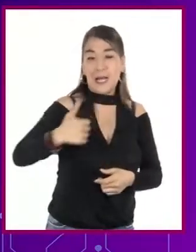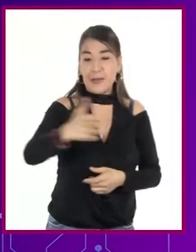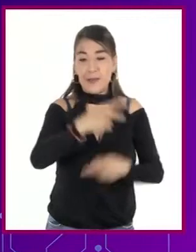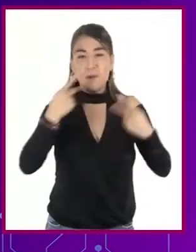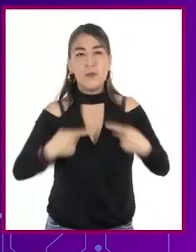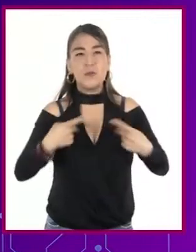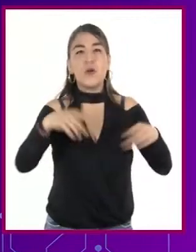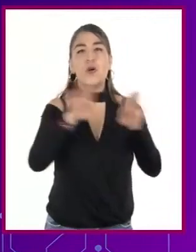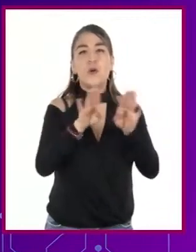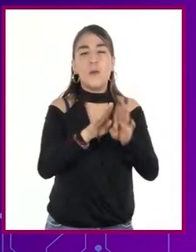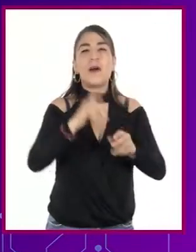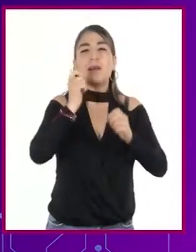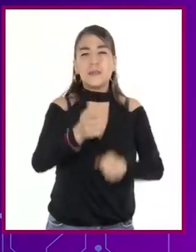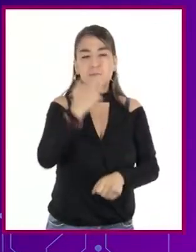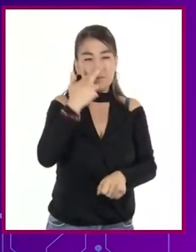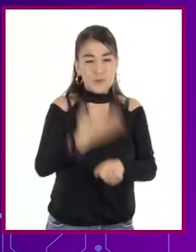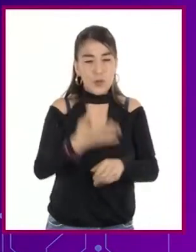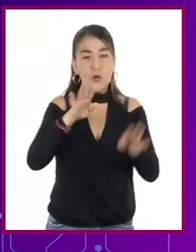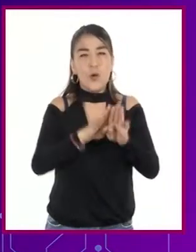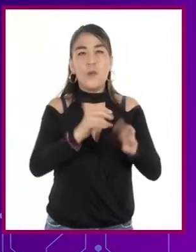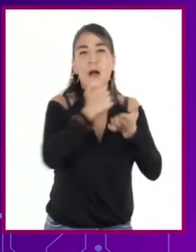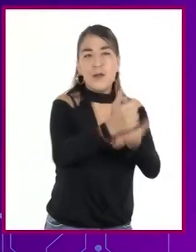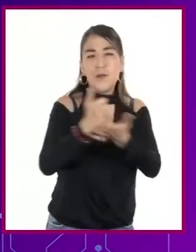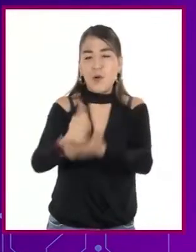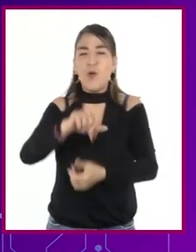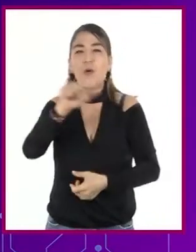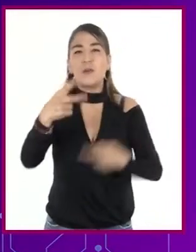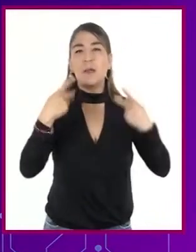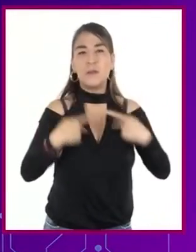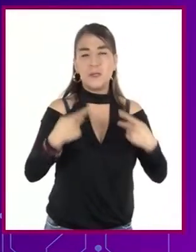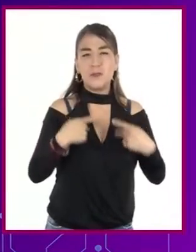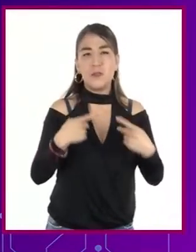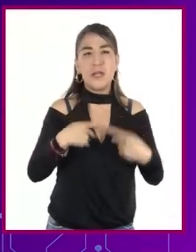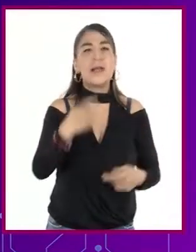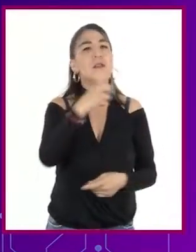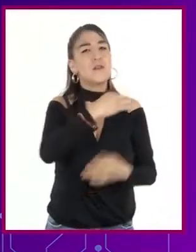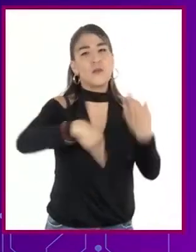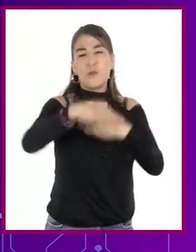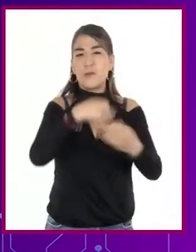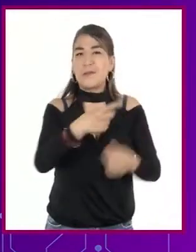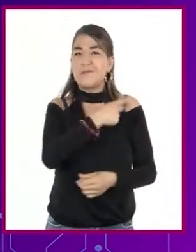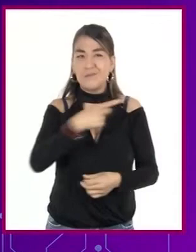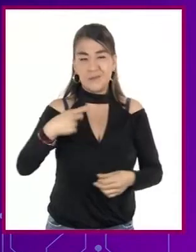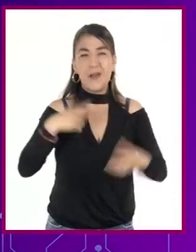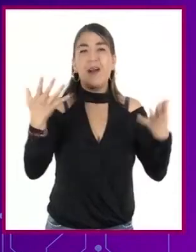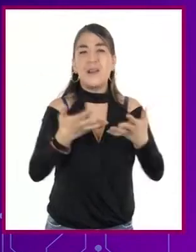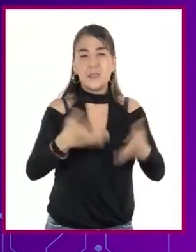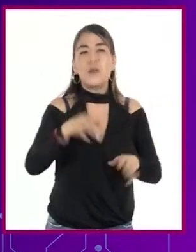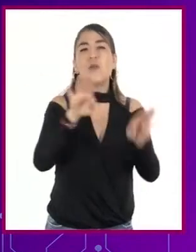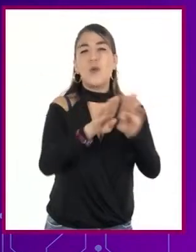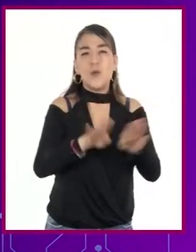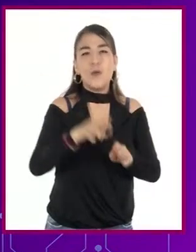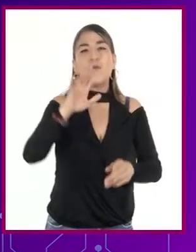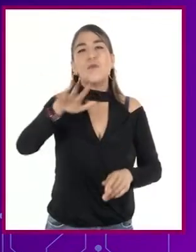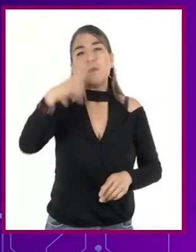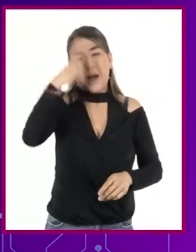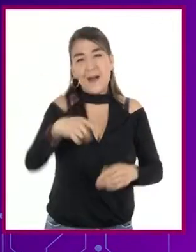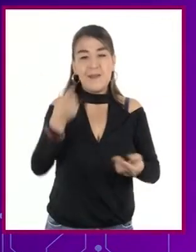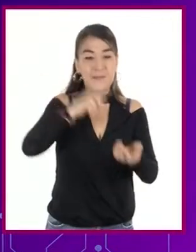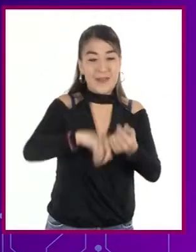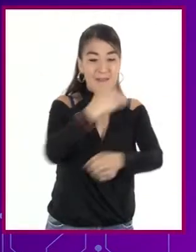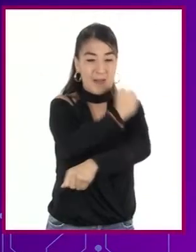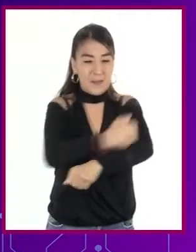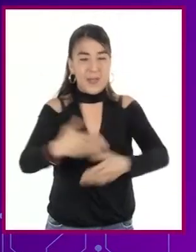se ocupe del bienestar de los demás. Al respecto, todos tenemos deberes: buscar un ambiente agradable en familia y en